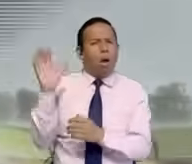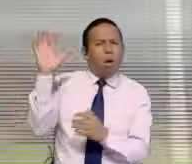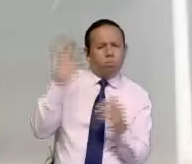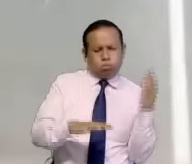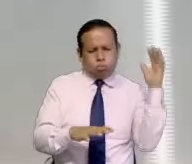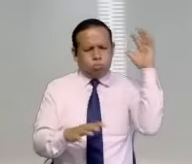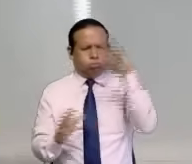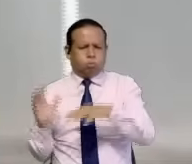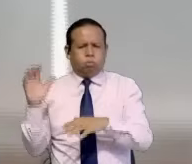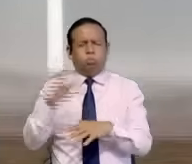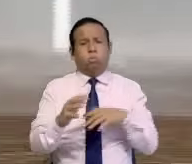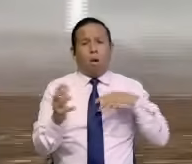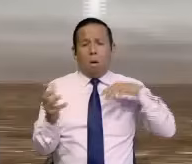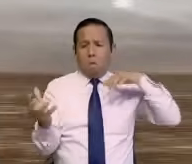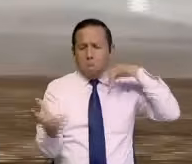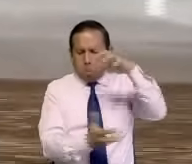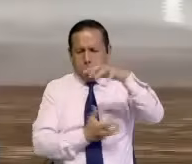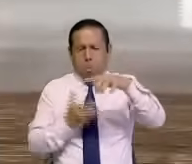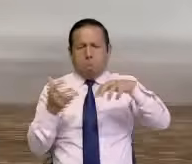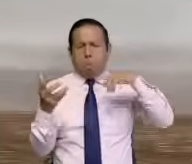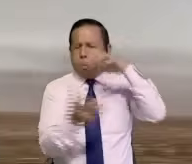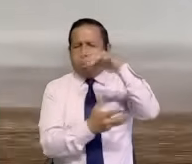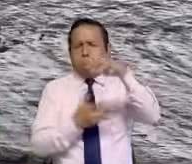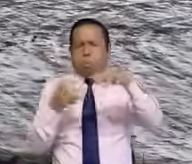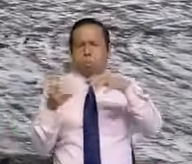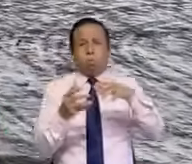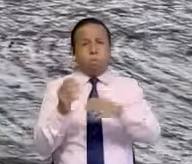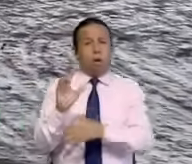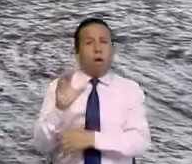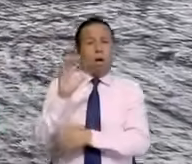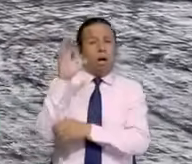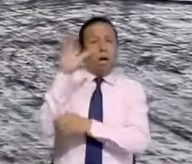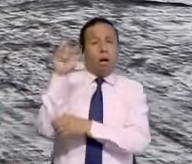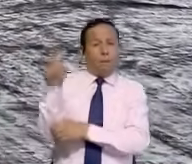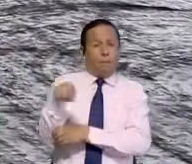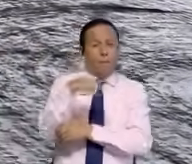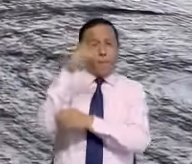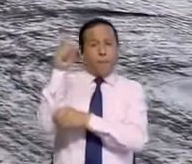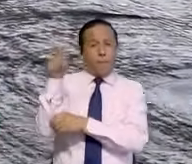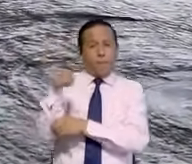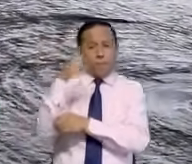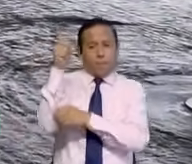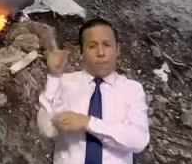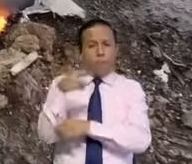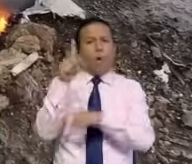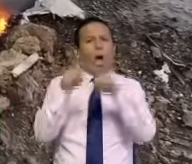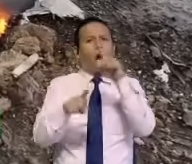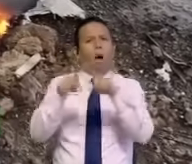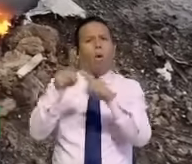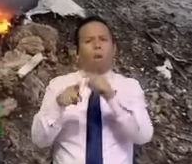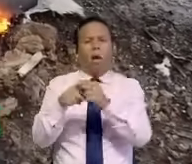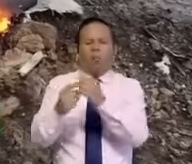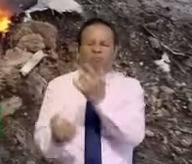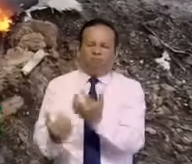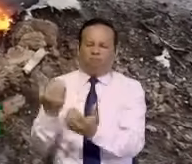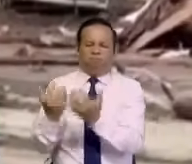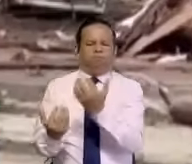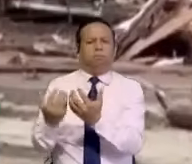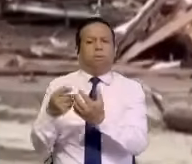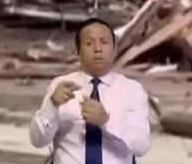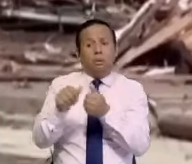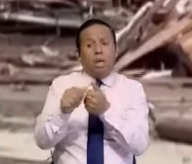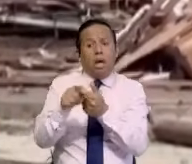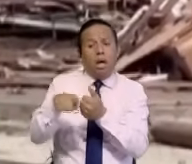también derribaron y retorcieron torres de energía eólica, algunas de las cuales se incendiaron. El hospital de Greenfield fue uno